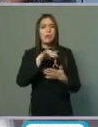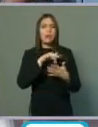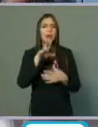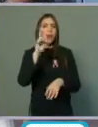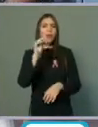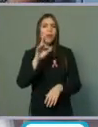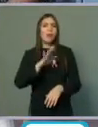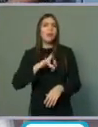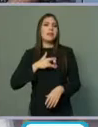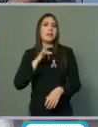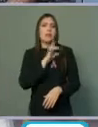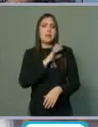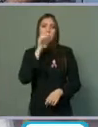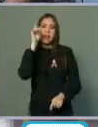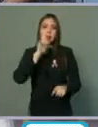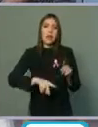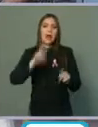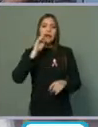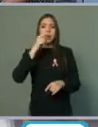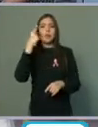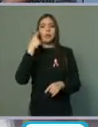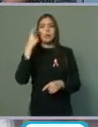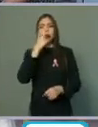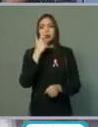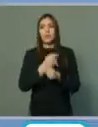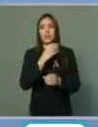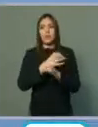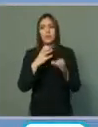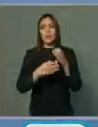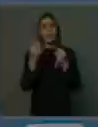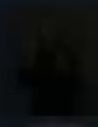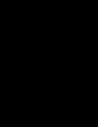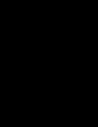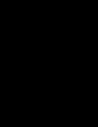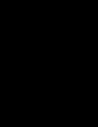qué descubrimos. Rosalisa, muchísimas gracias por acompañarnos y vamos a romper...